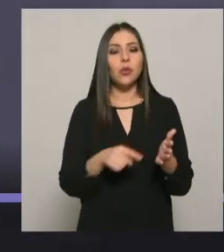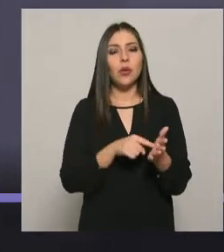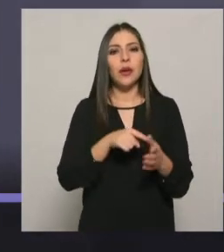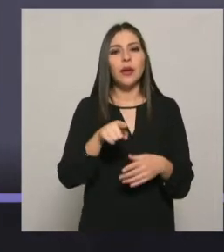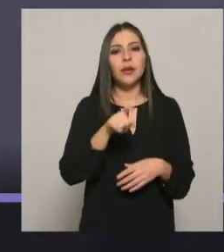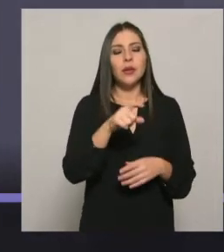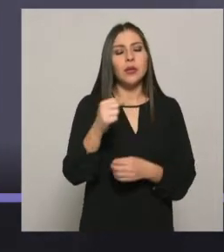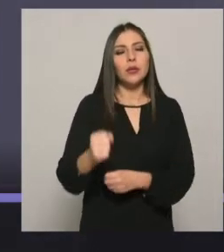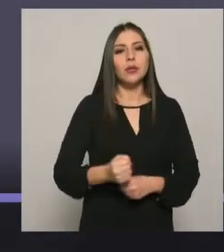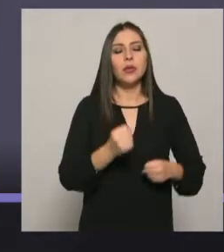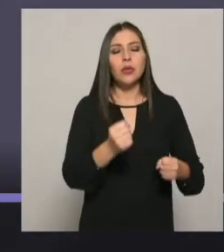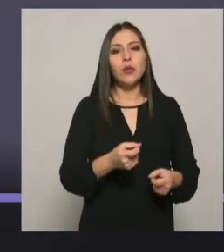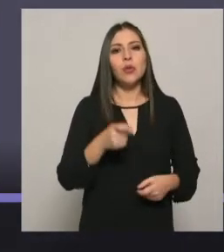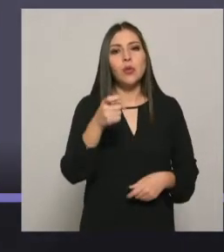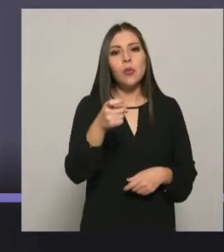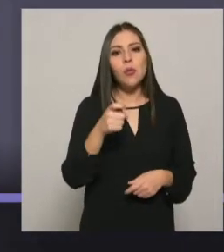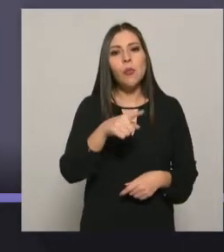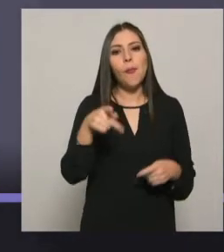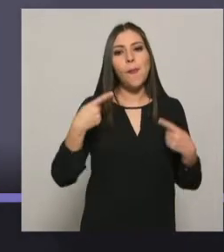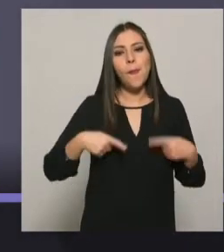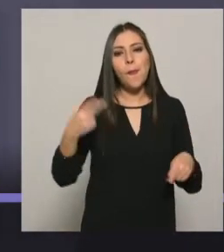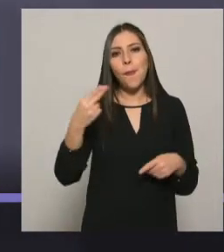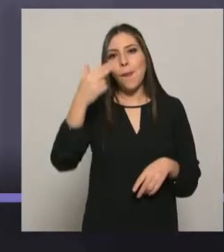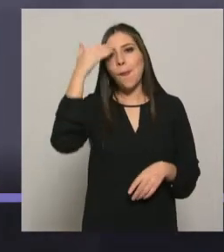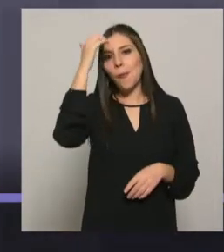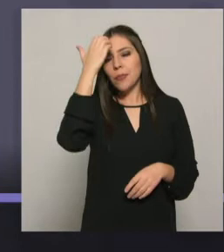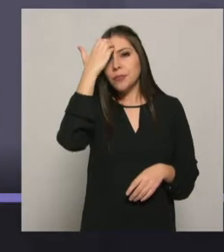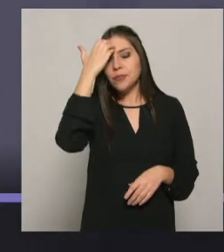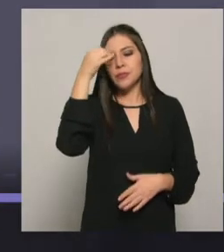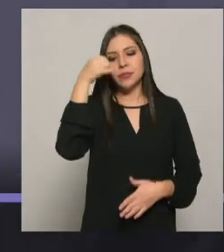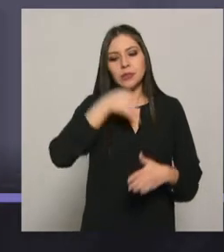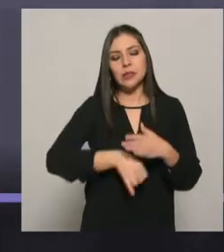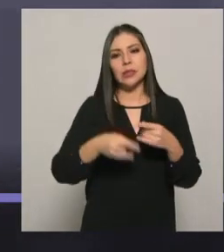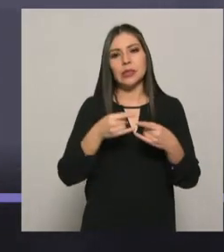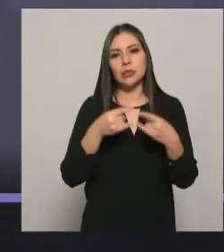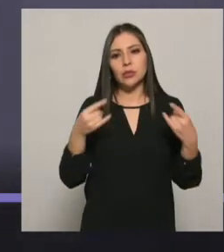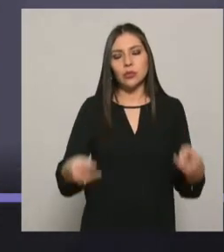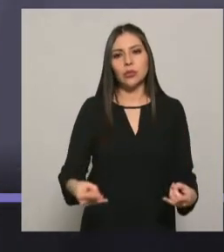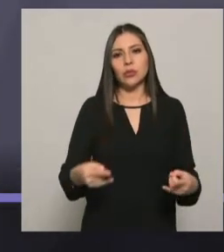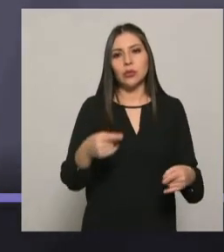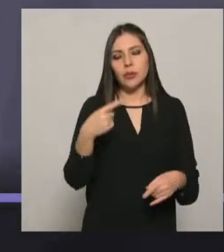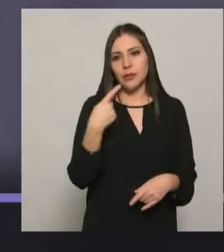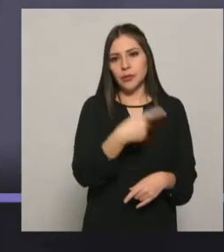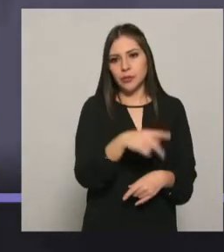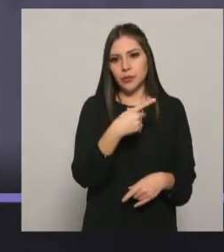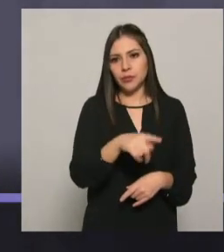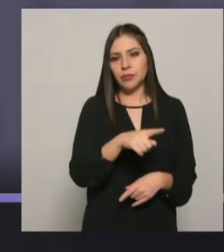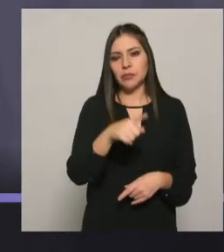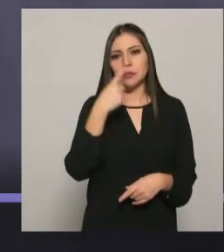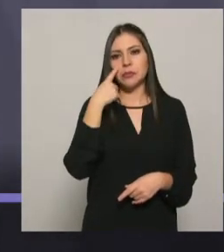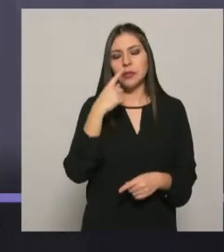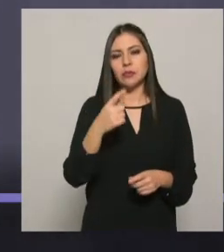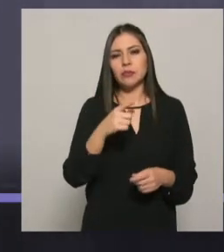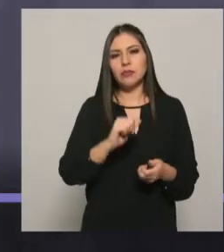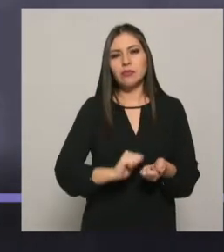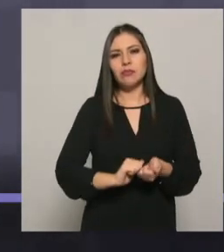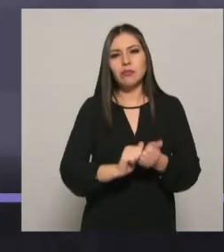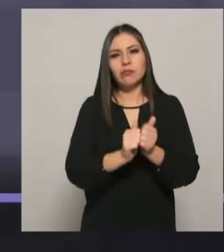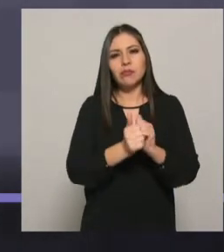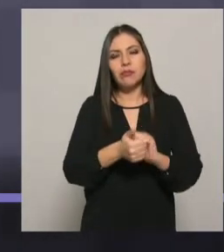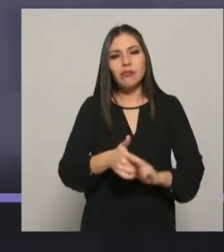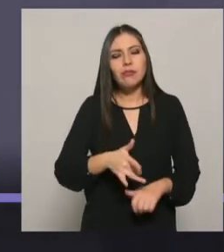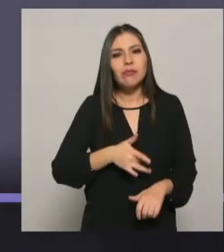Xochimilco, llevando a la gente a conocer nuestra historia en esta parte de leyenda que nos transmite verdaderamente